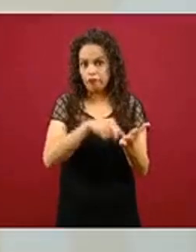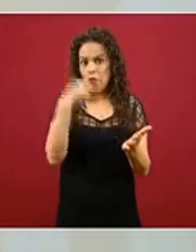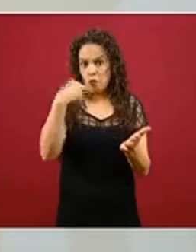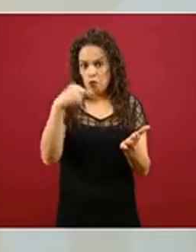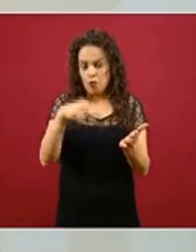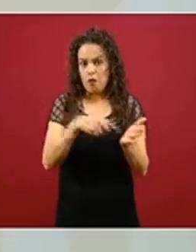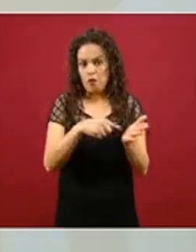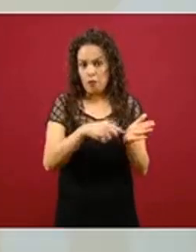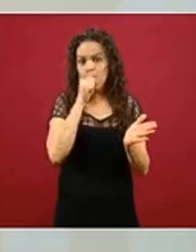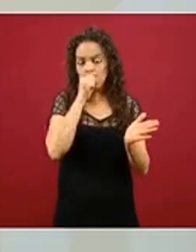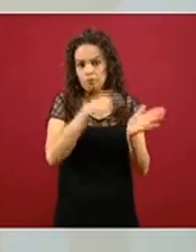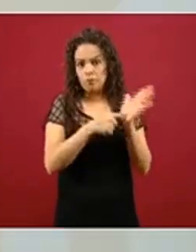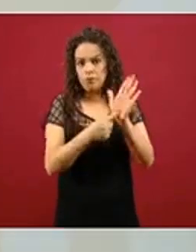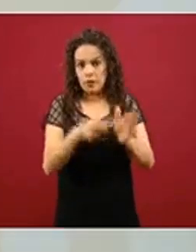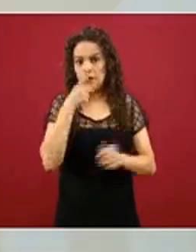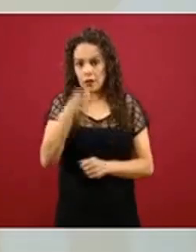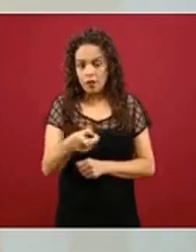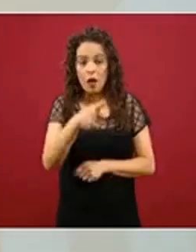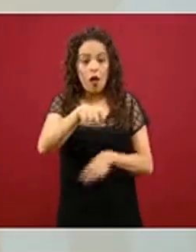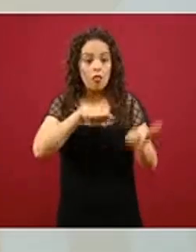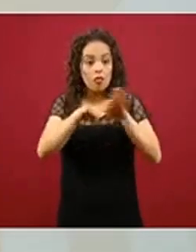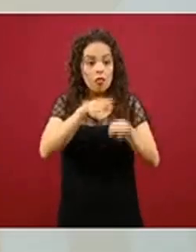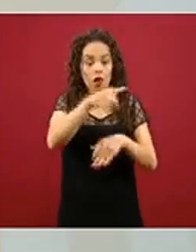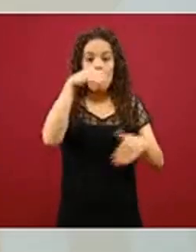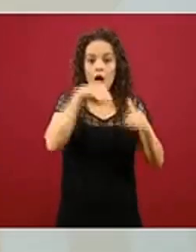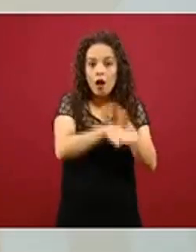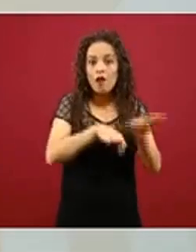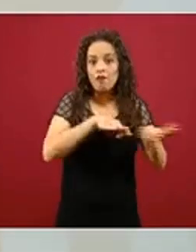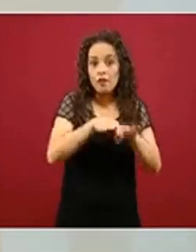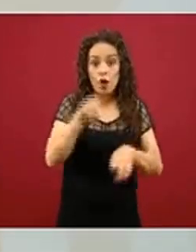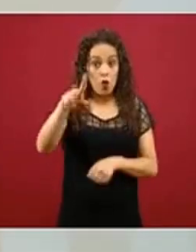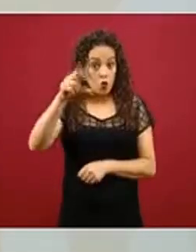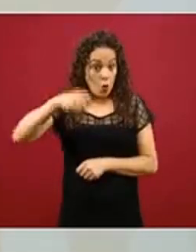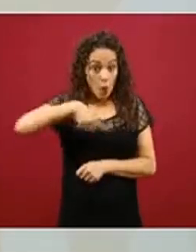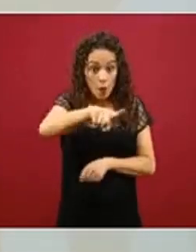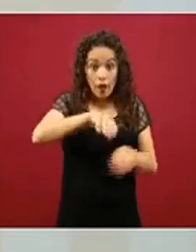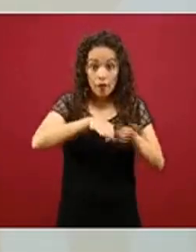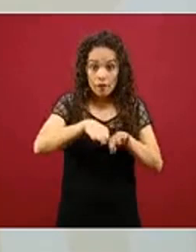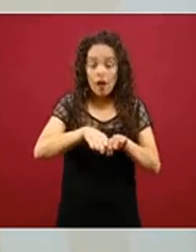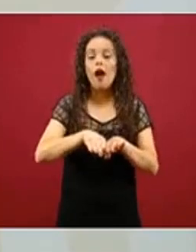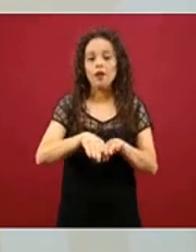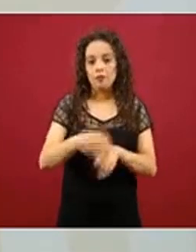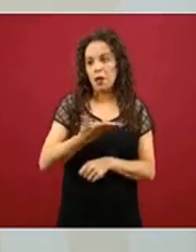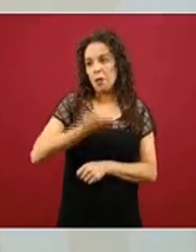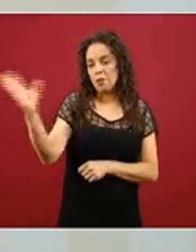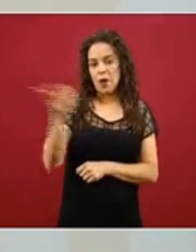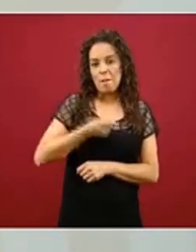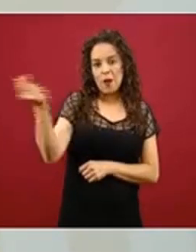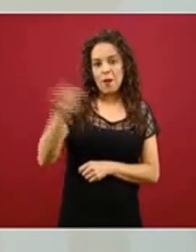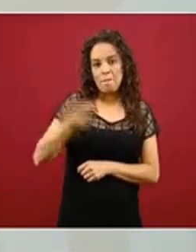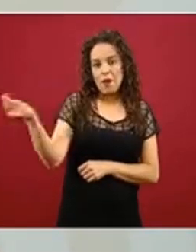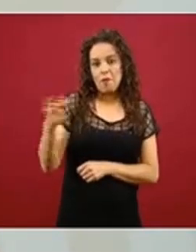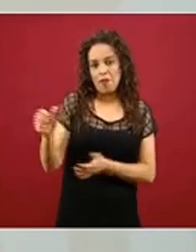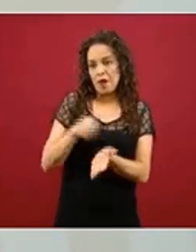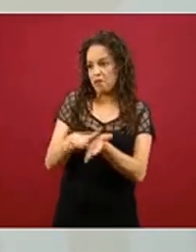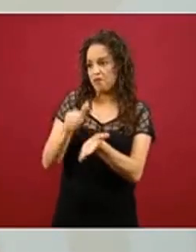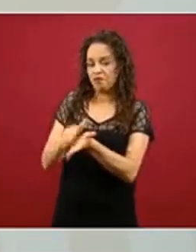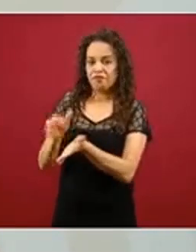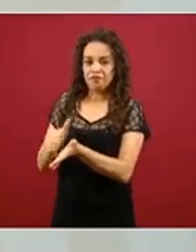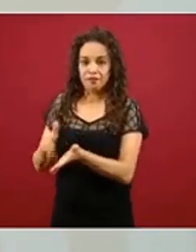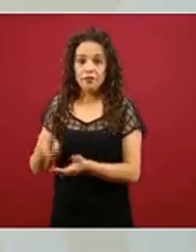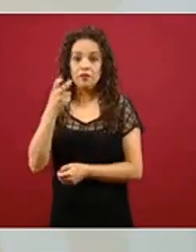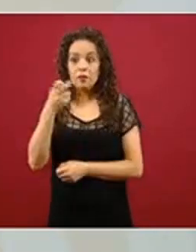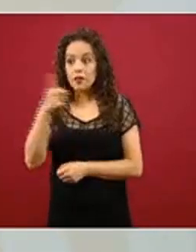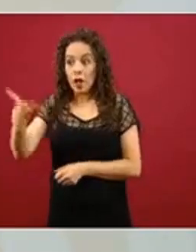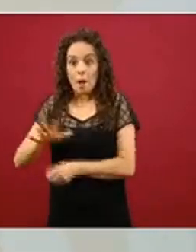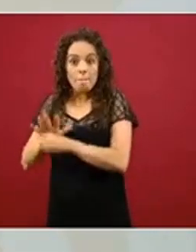sus trabajadoras y trabajadores con la presión de que si no acudían al trabajo podían ser despedidas o despedidos. Entonces